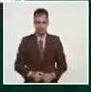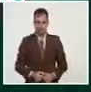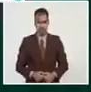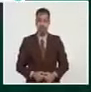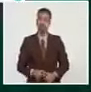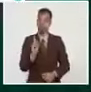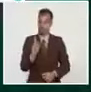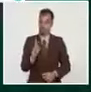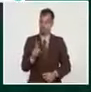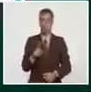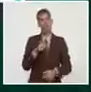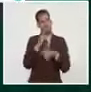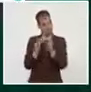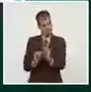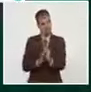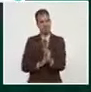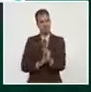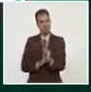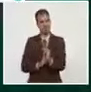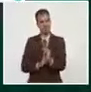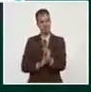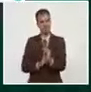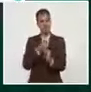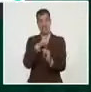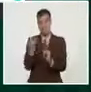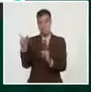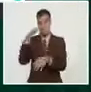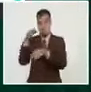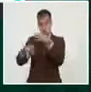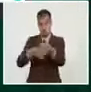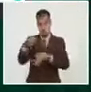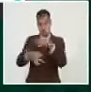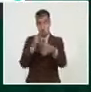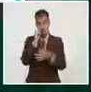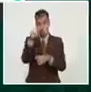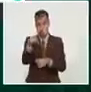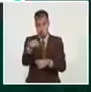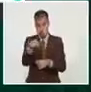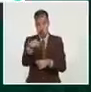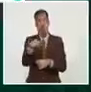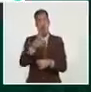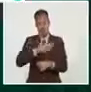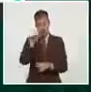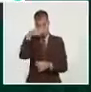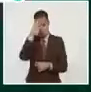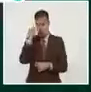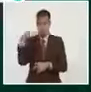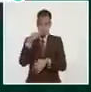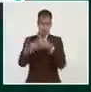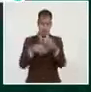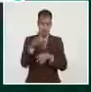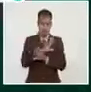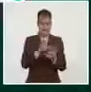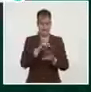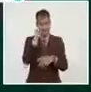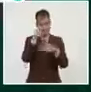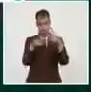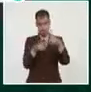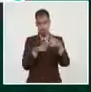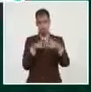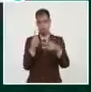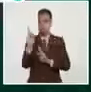comunícale cuando le hables de las tres peticiones, dile, estuvimos hablando Yanelis, madrina y